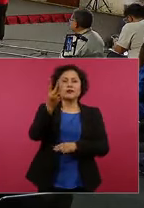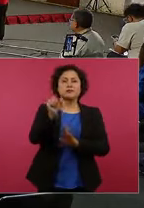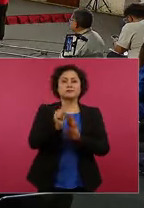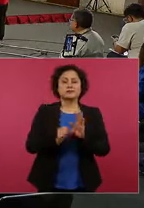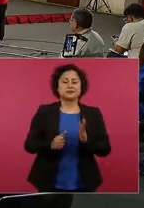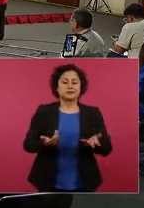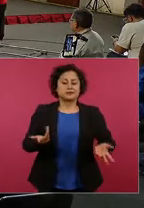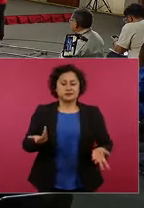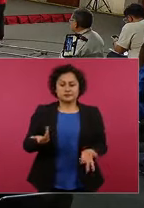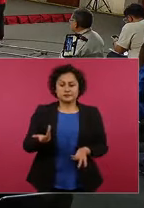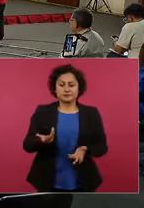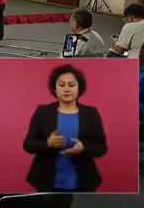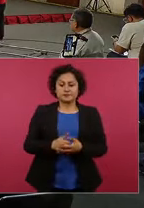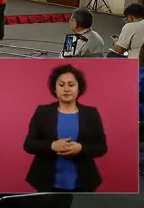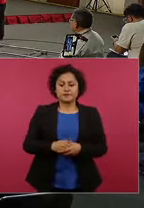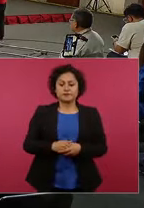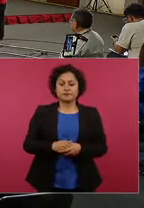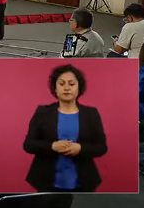y extraer